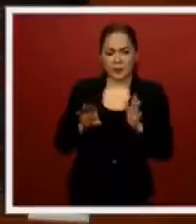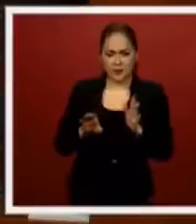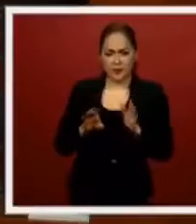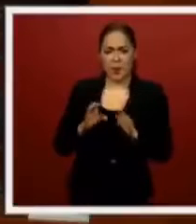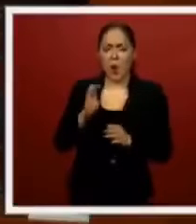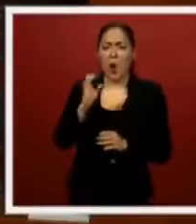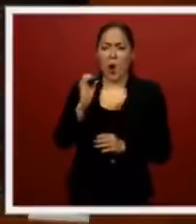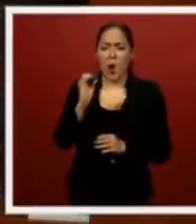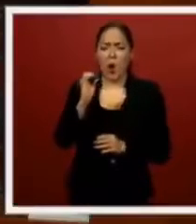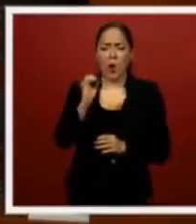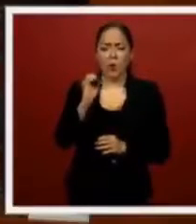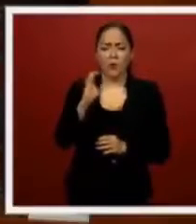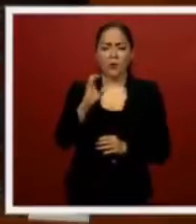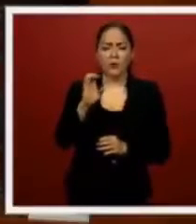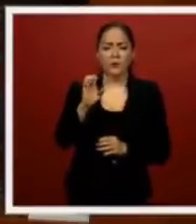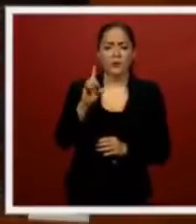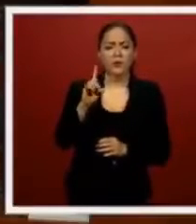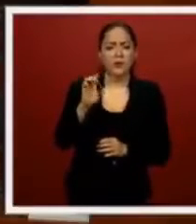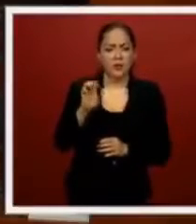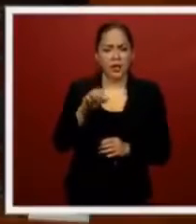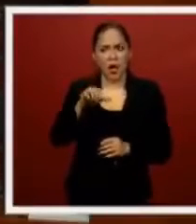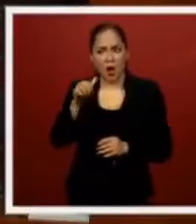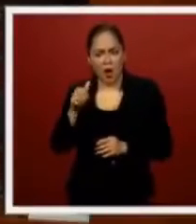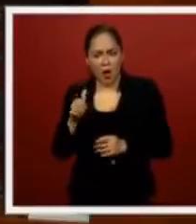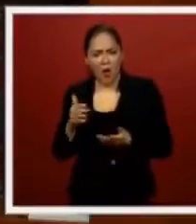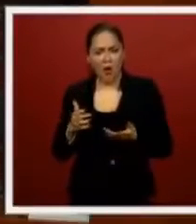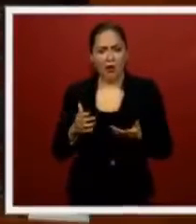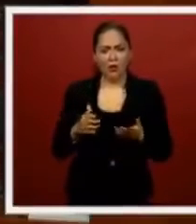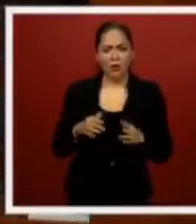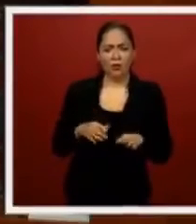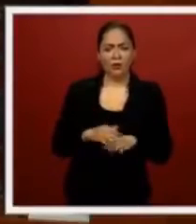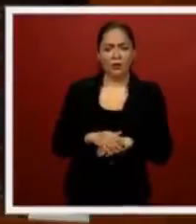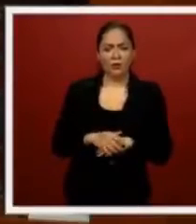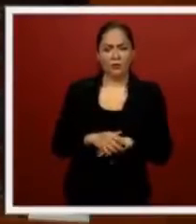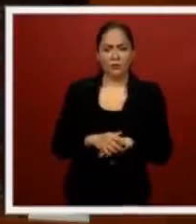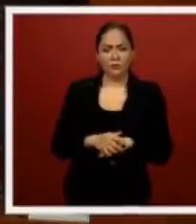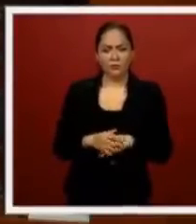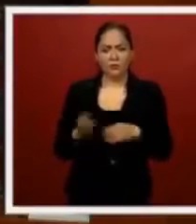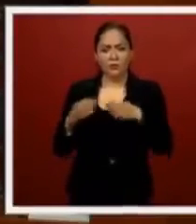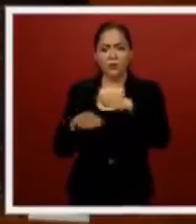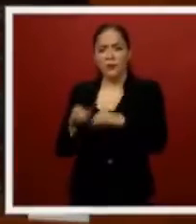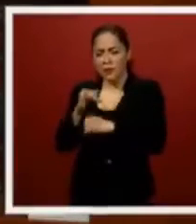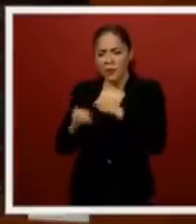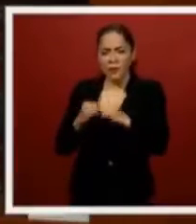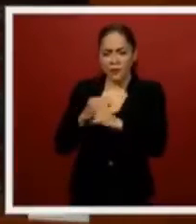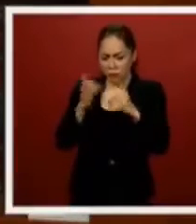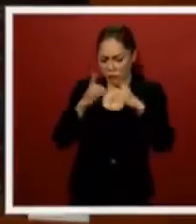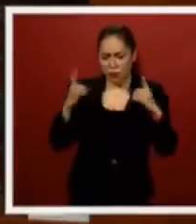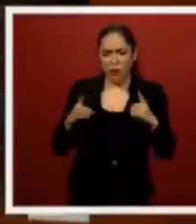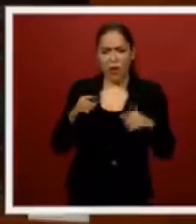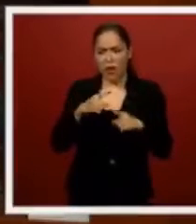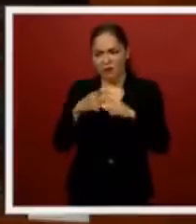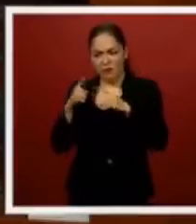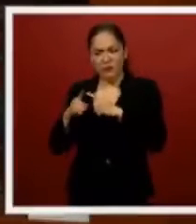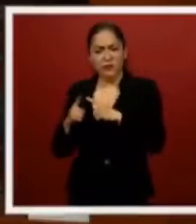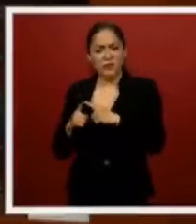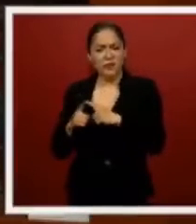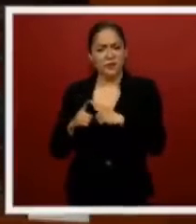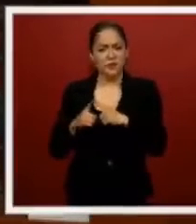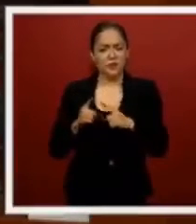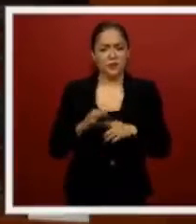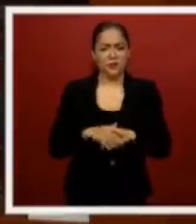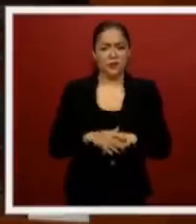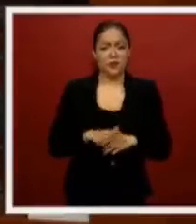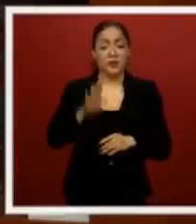OCDE, OCDE, otros organismos, el Banco Mundial Internacional, el Banco Interamericano de Desarrollo y otros que